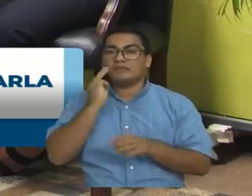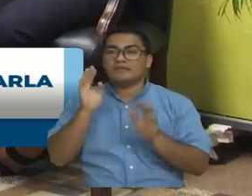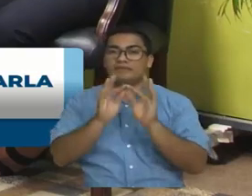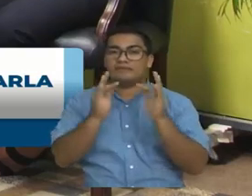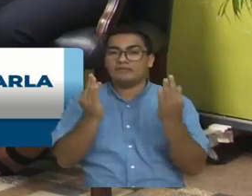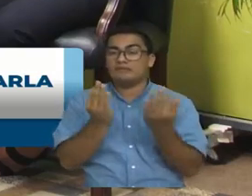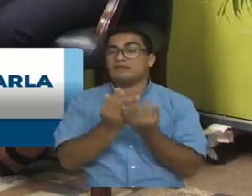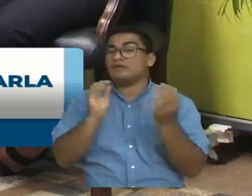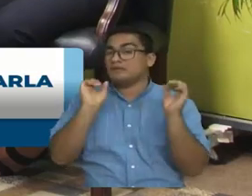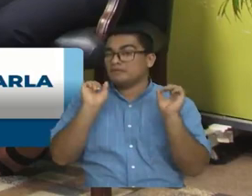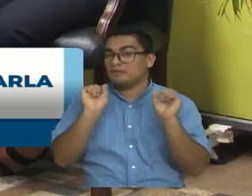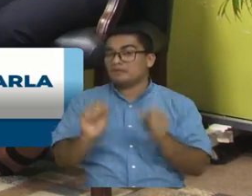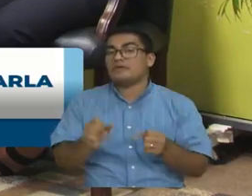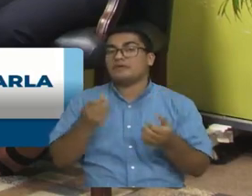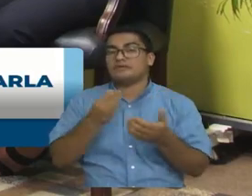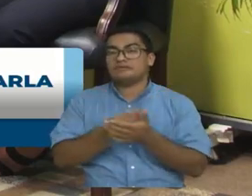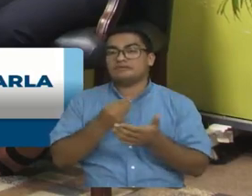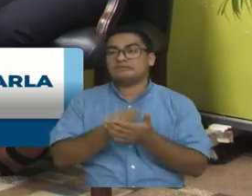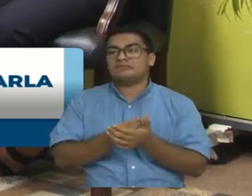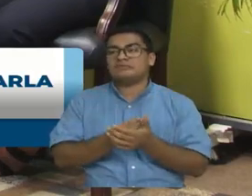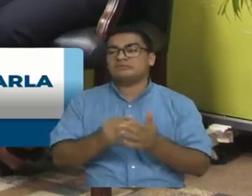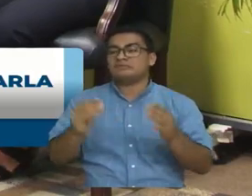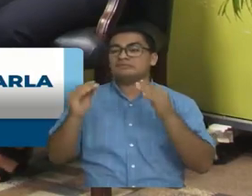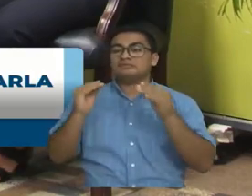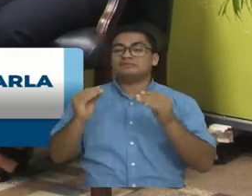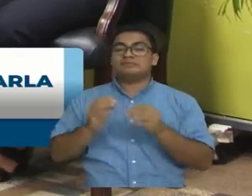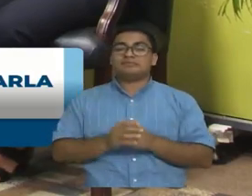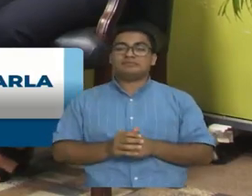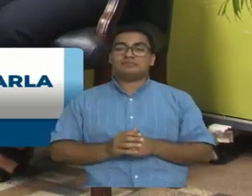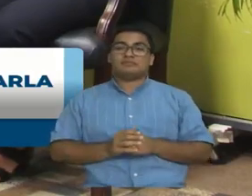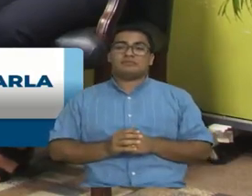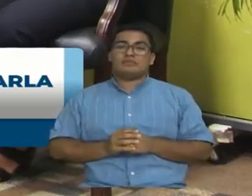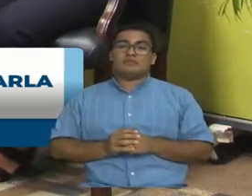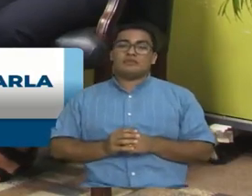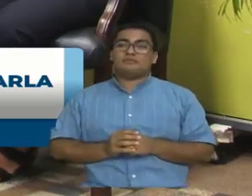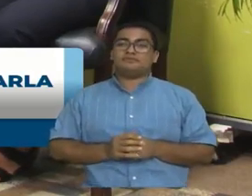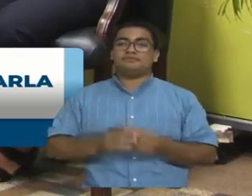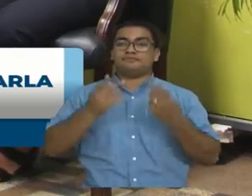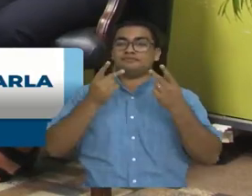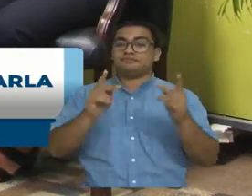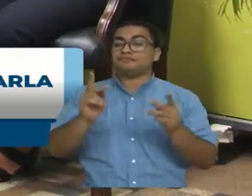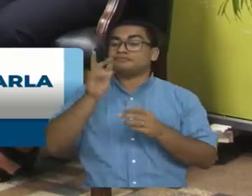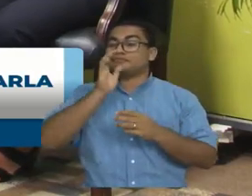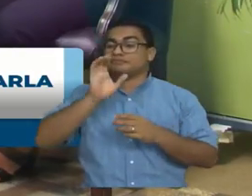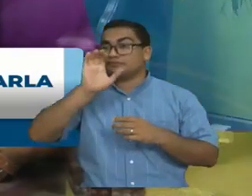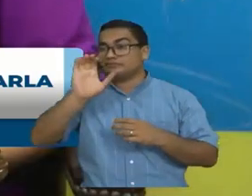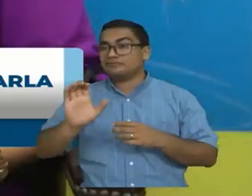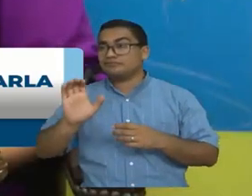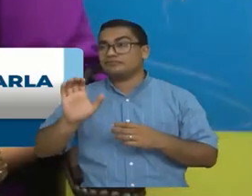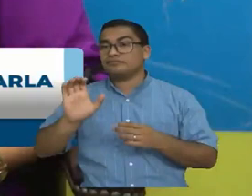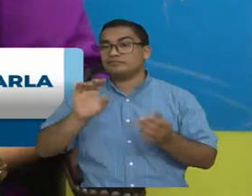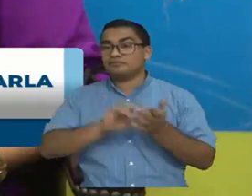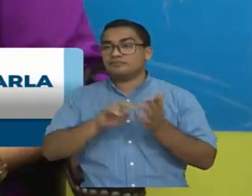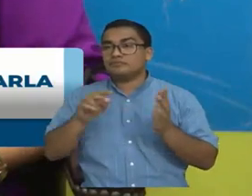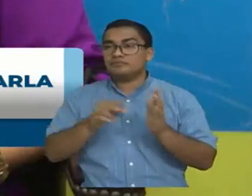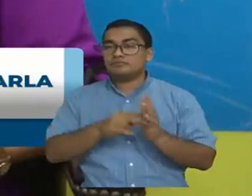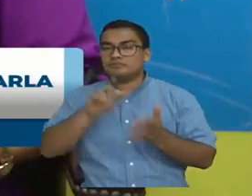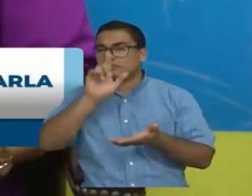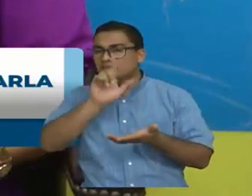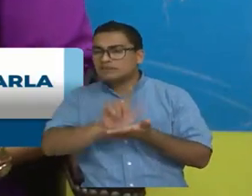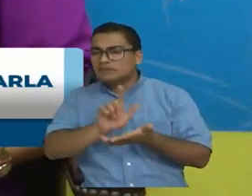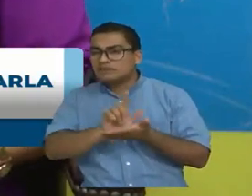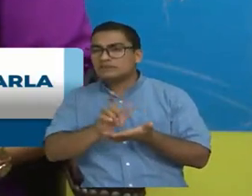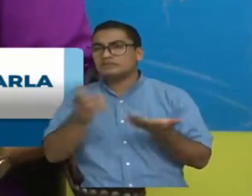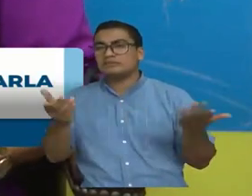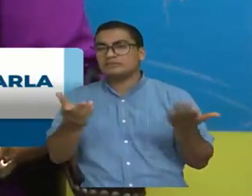comprar para que sirvan en su educación. Es correcto, pero en el caso de los niños pequeños, nosotros no trabajamos con sonidos de letra,